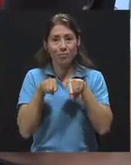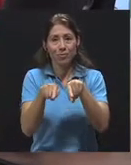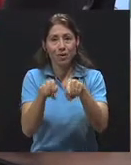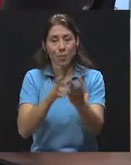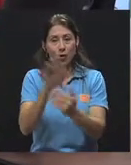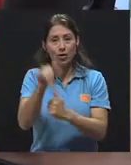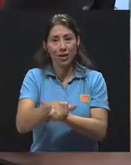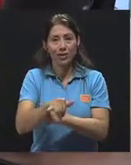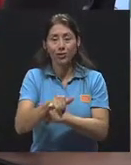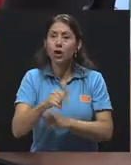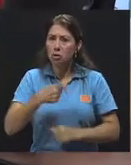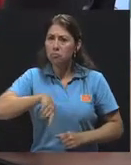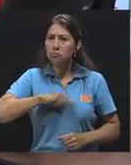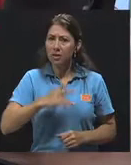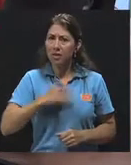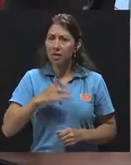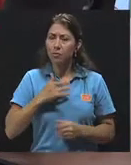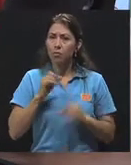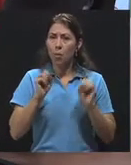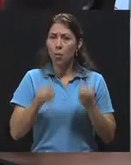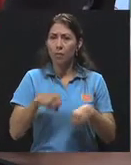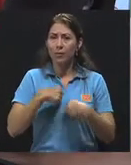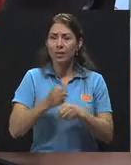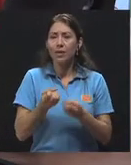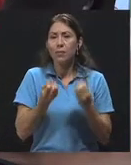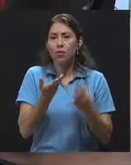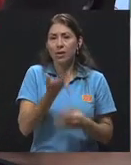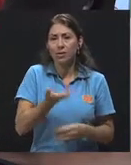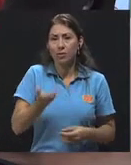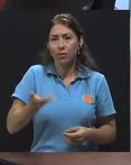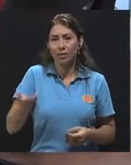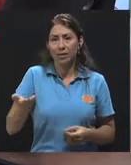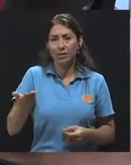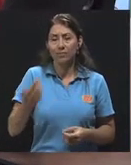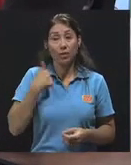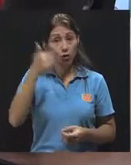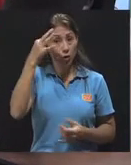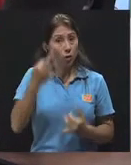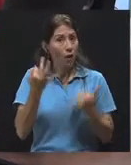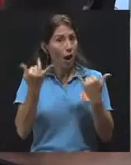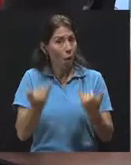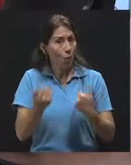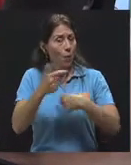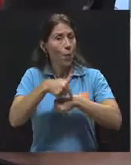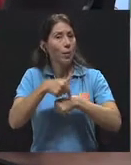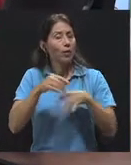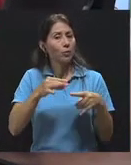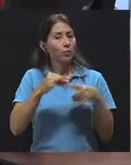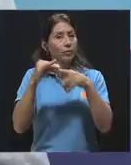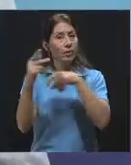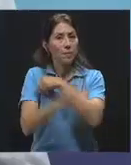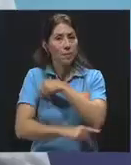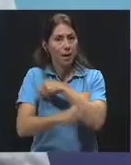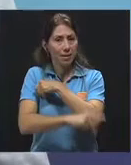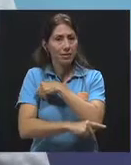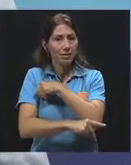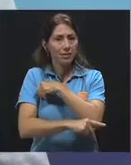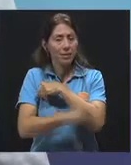que podemos hacer muchas cosas. Yo creo que aquí es un momento muy particular del país. Creo que a nivel